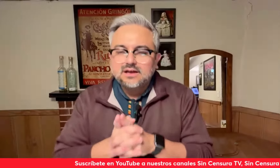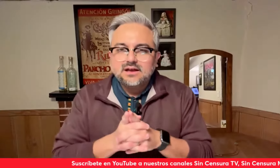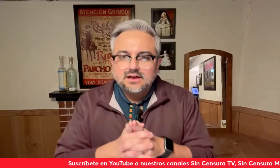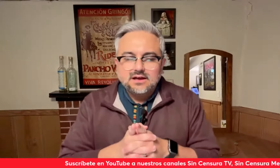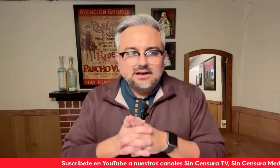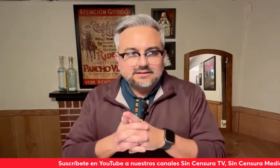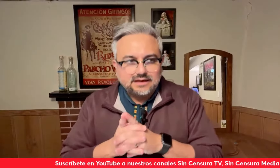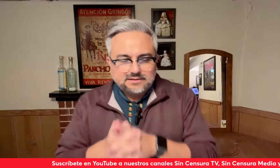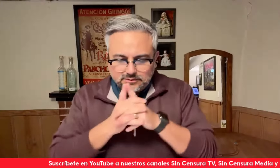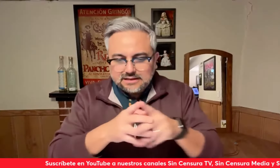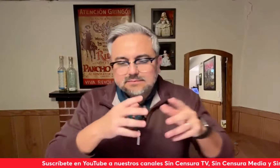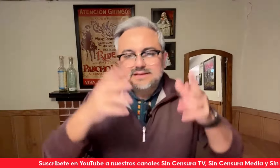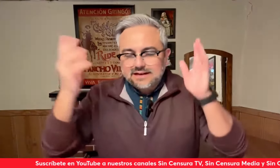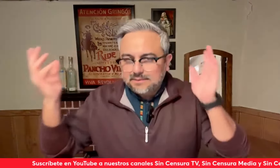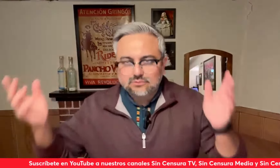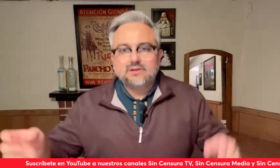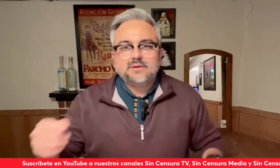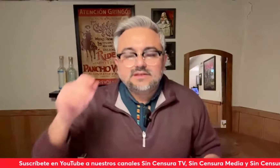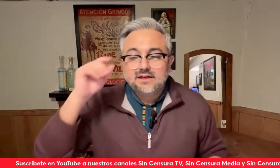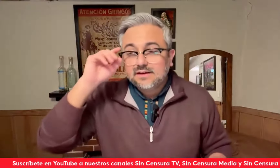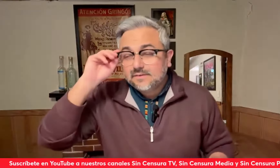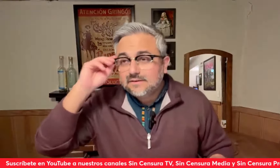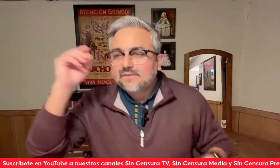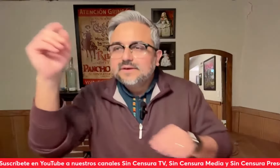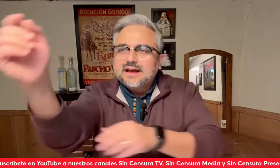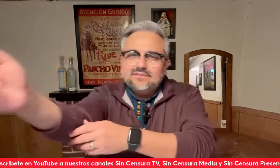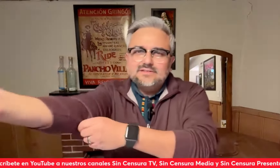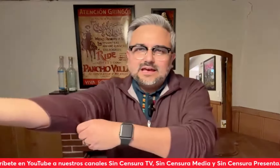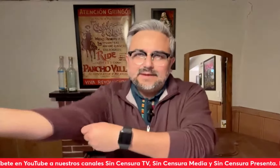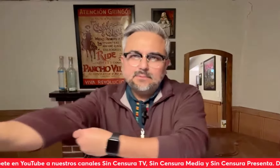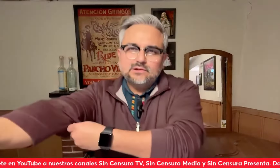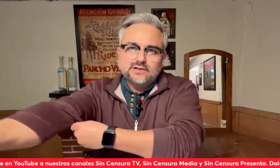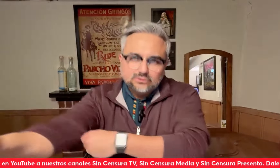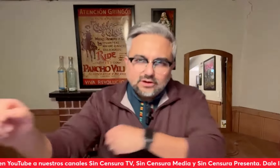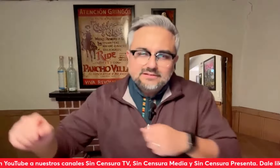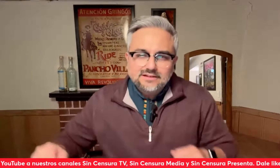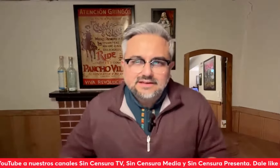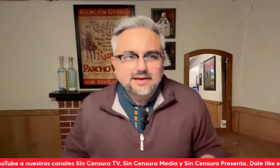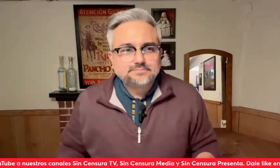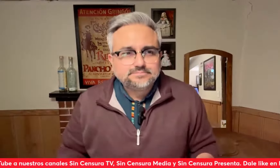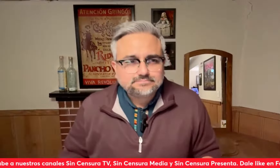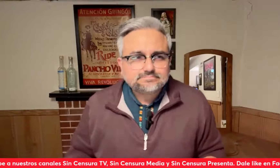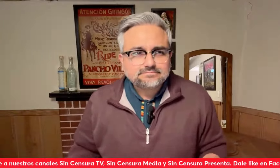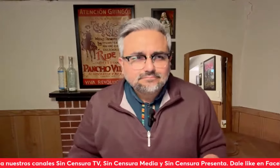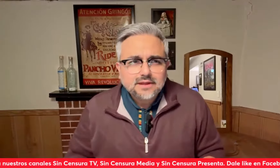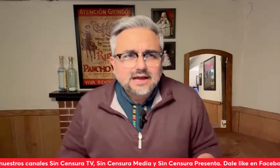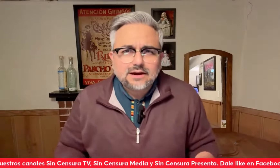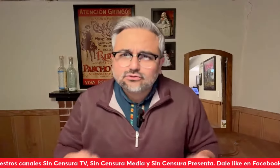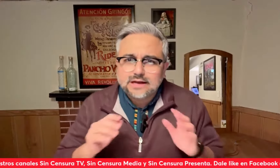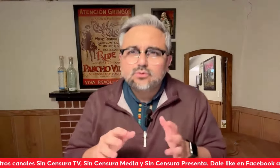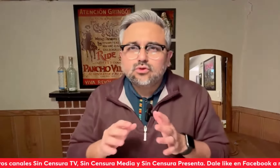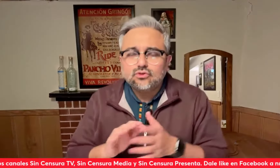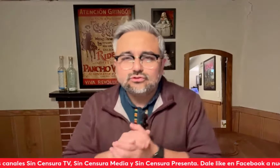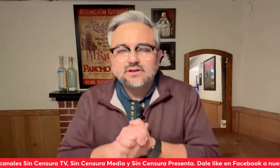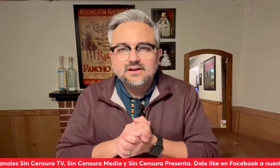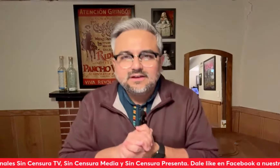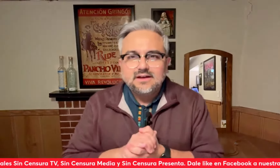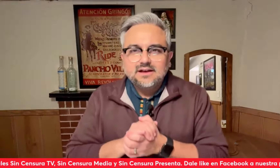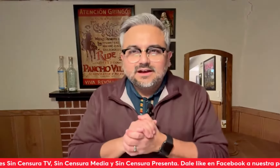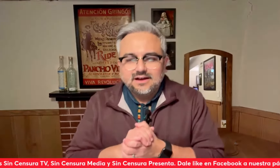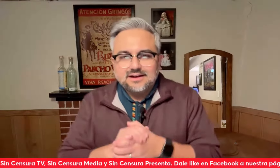vayamos a las cabezas. Es más, grábenos, don David. Antes de que vayamos a los cartones del día, a los